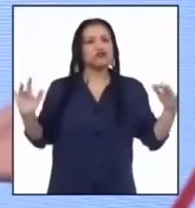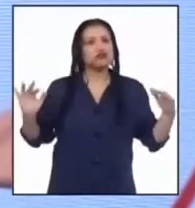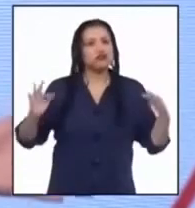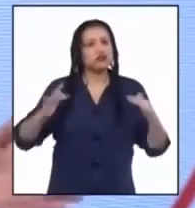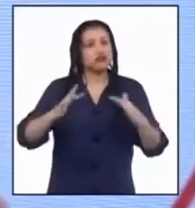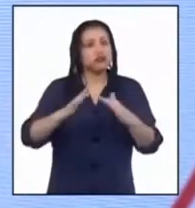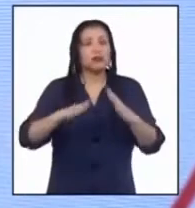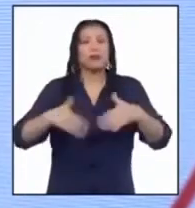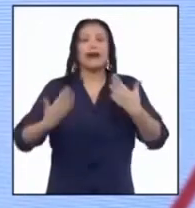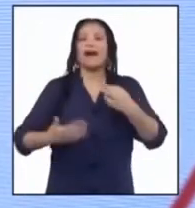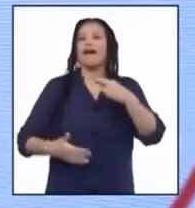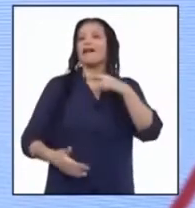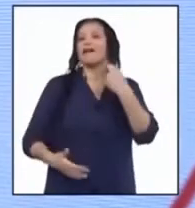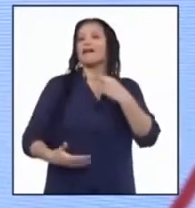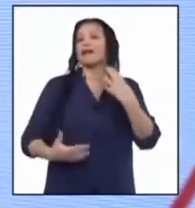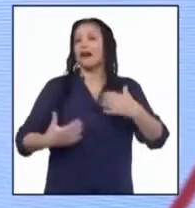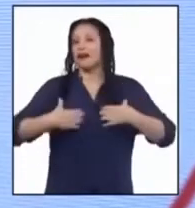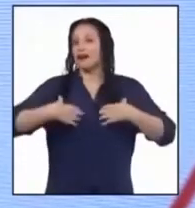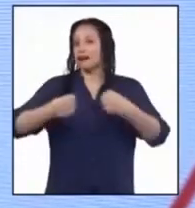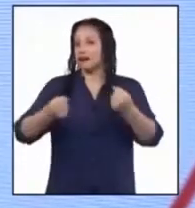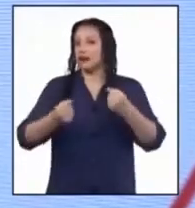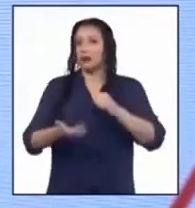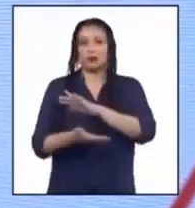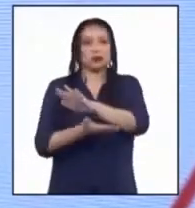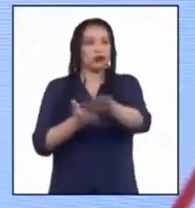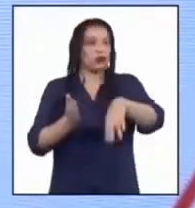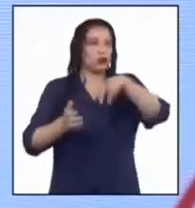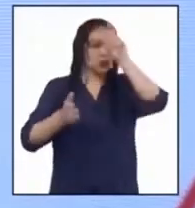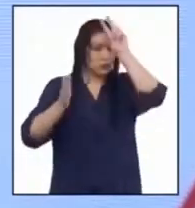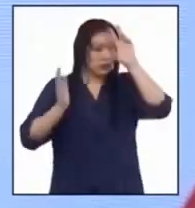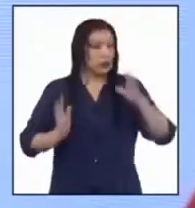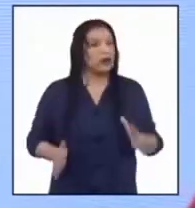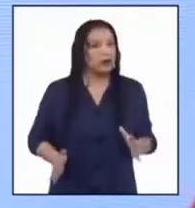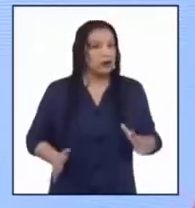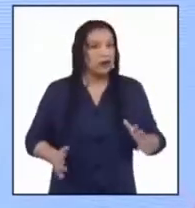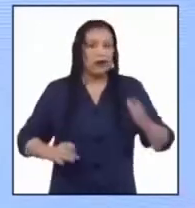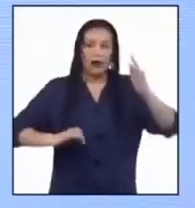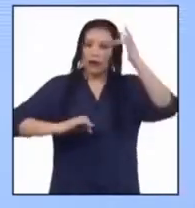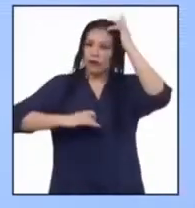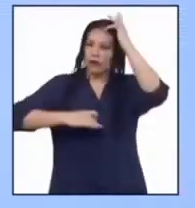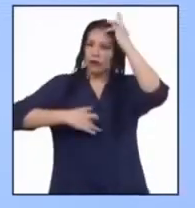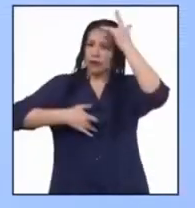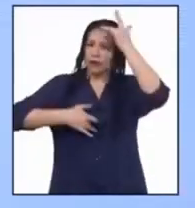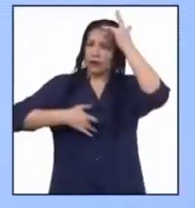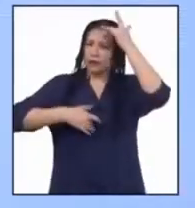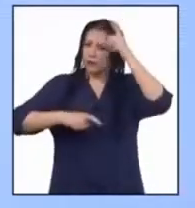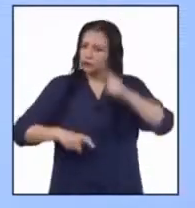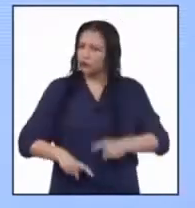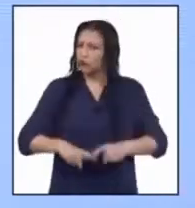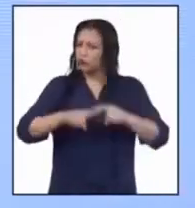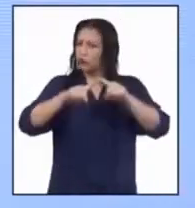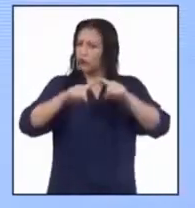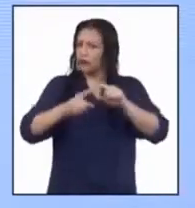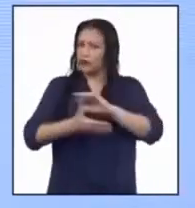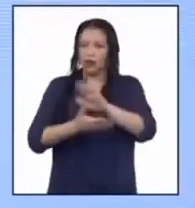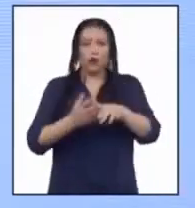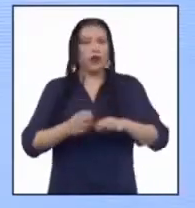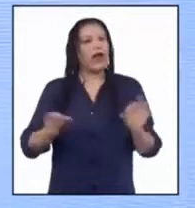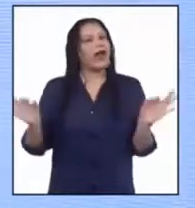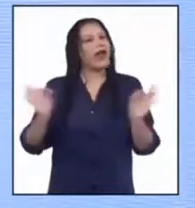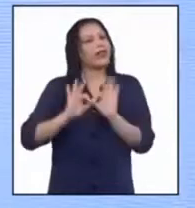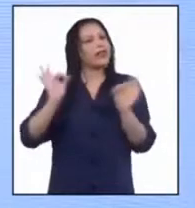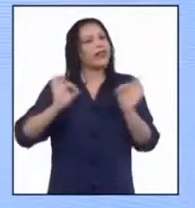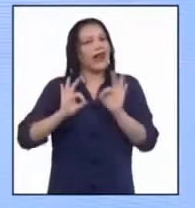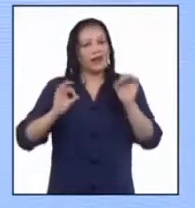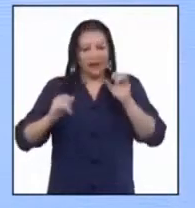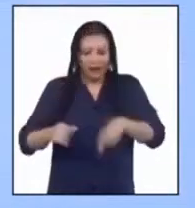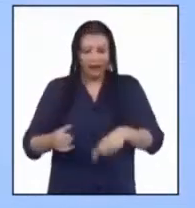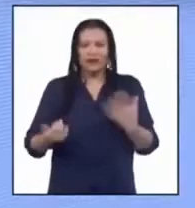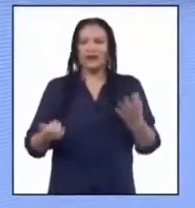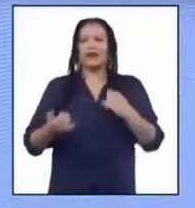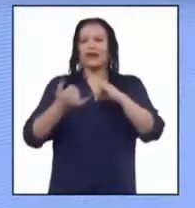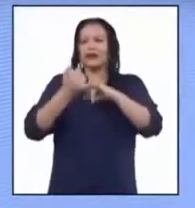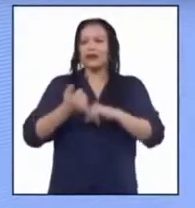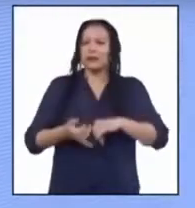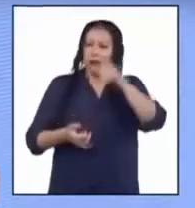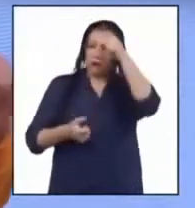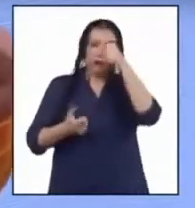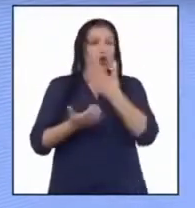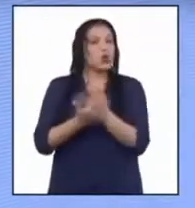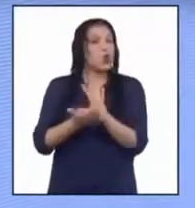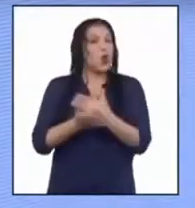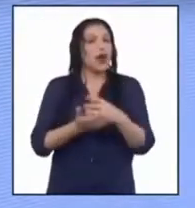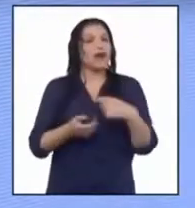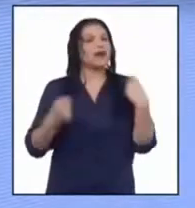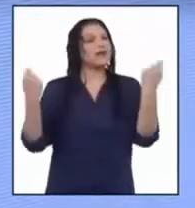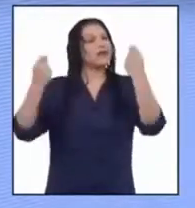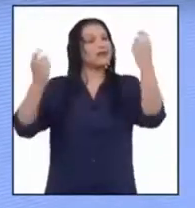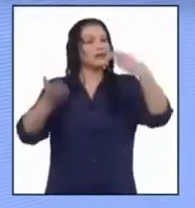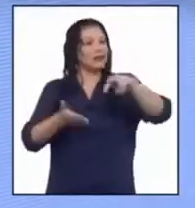en riesgo la salud pública. La enfermedad paraliza todo. Nadie sale este fin de semana, no hay fiesta. ¿Sabes qué